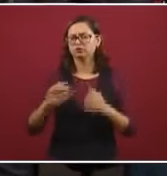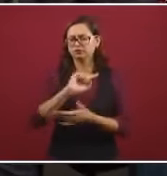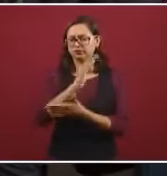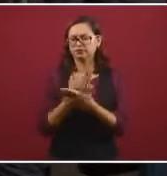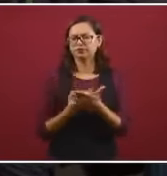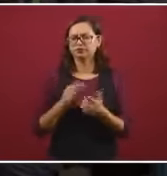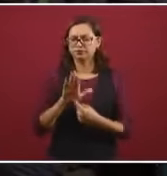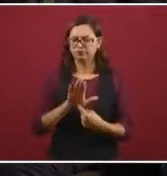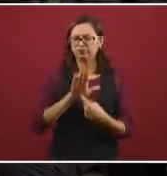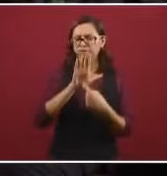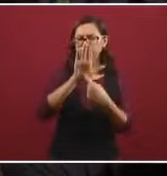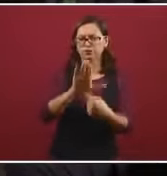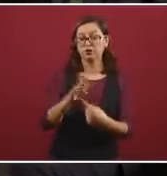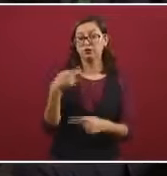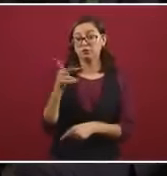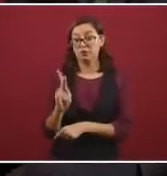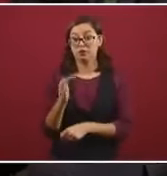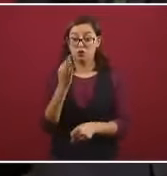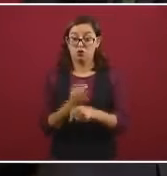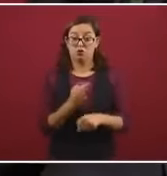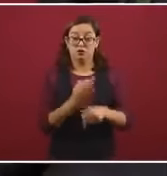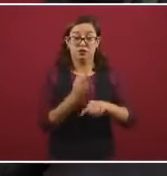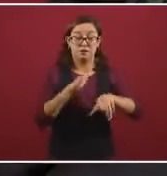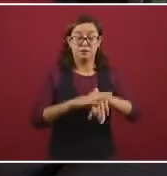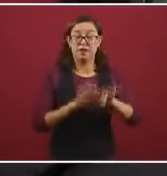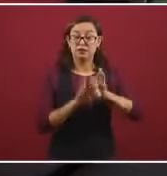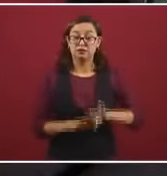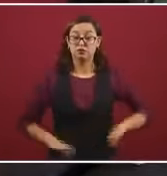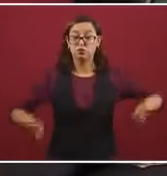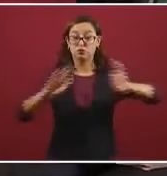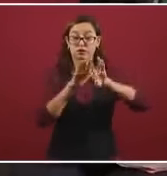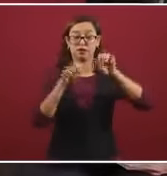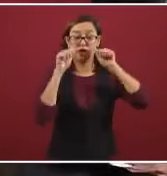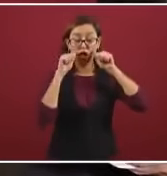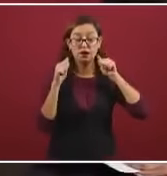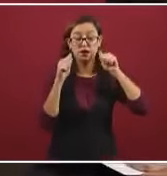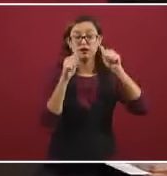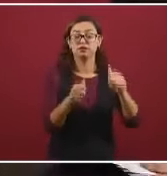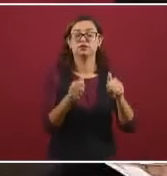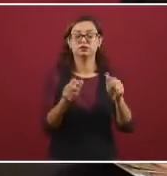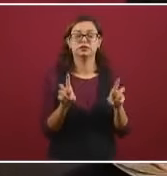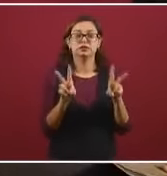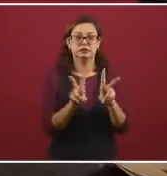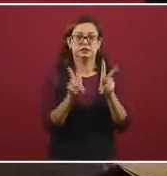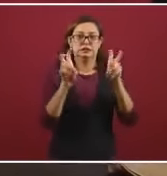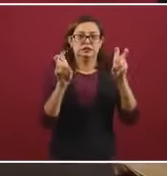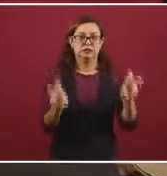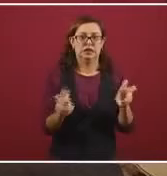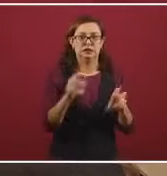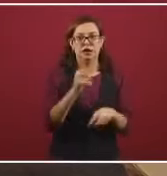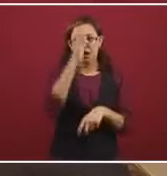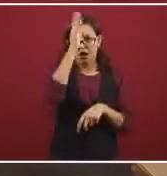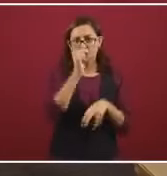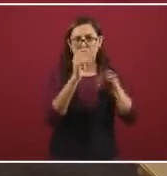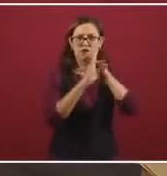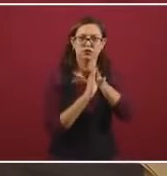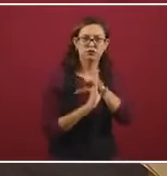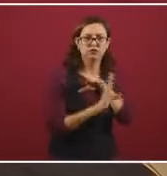para darle toda la importancia que tiene este asunto del acuerdo